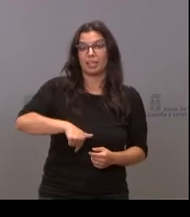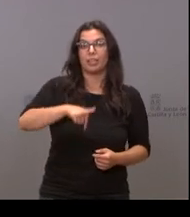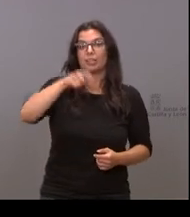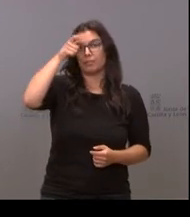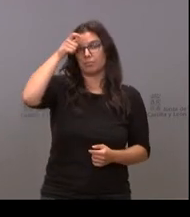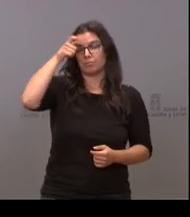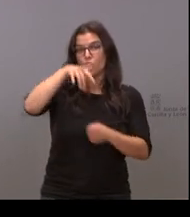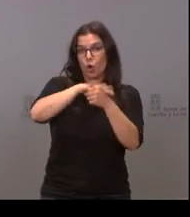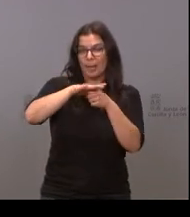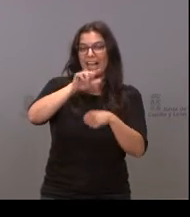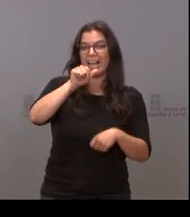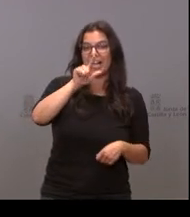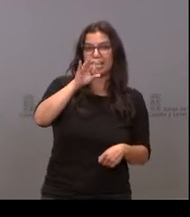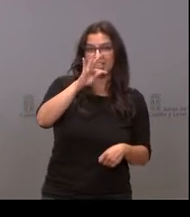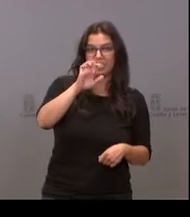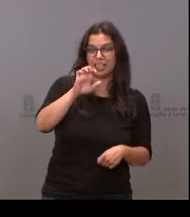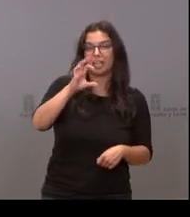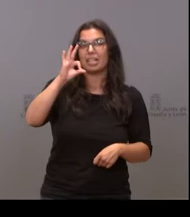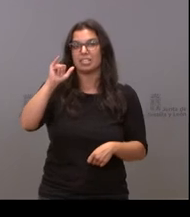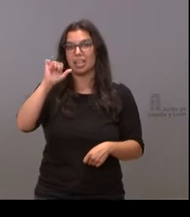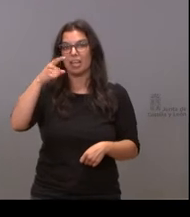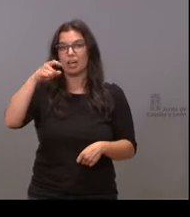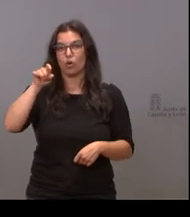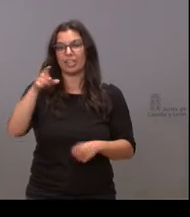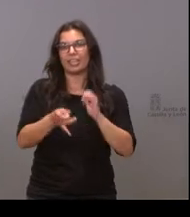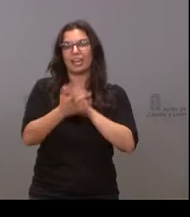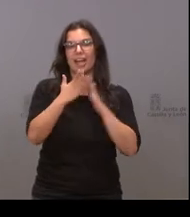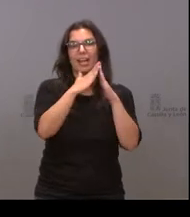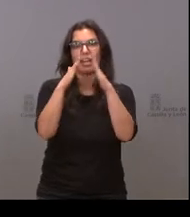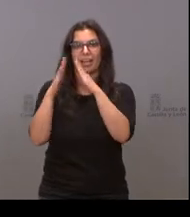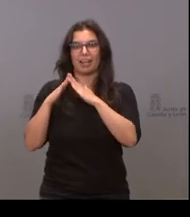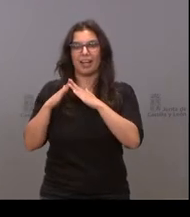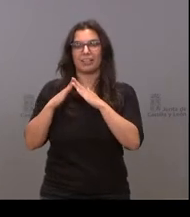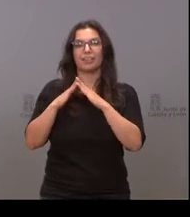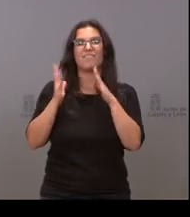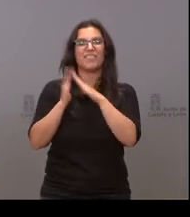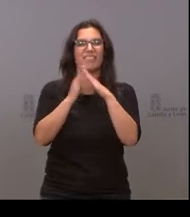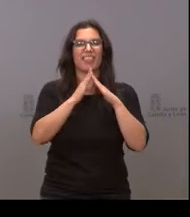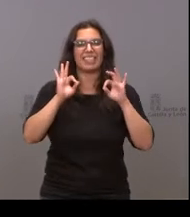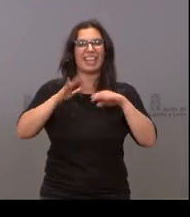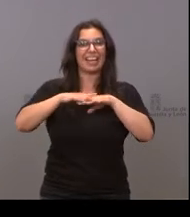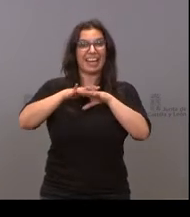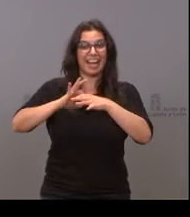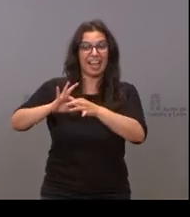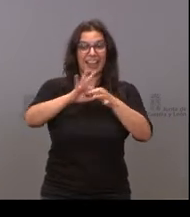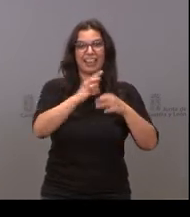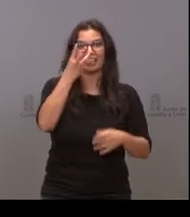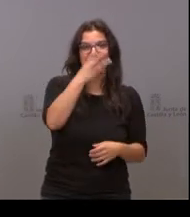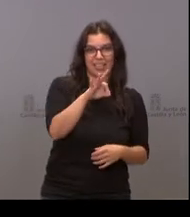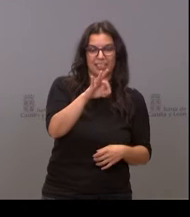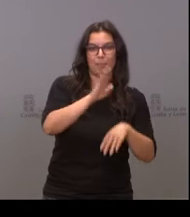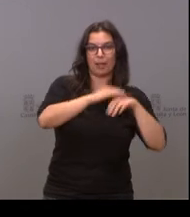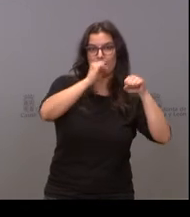sayago vamos a crear inicialmente 30 viviendas en red para personas mayores y otras